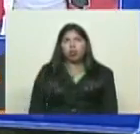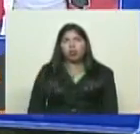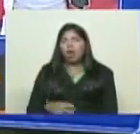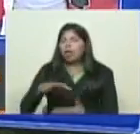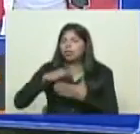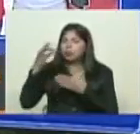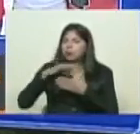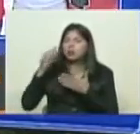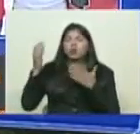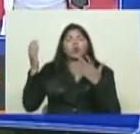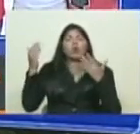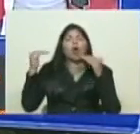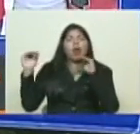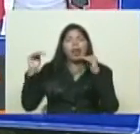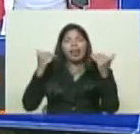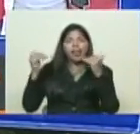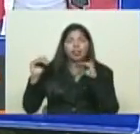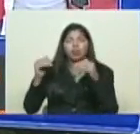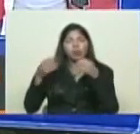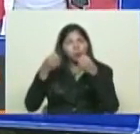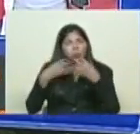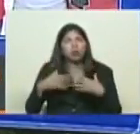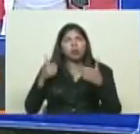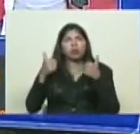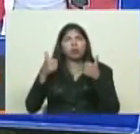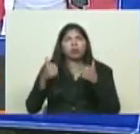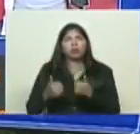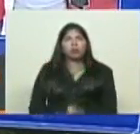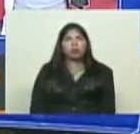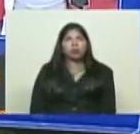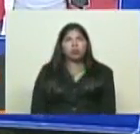espiritual, moral, en el cual se han forjado